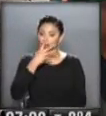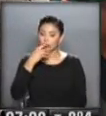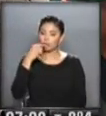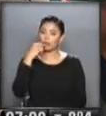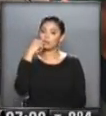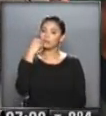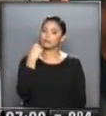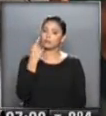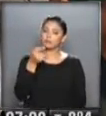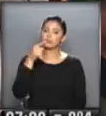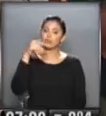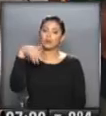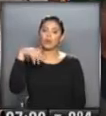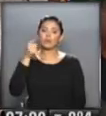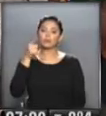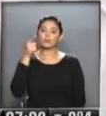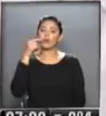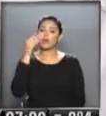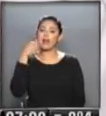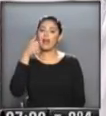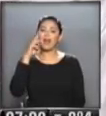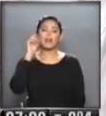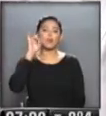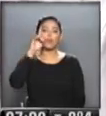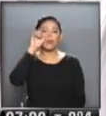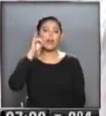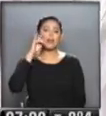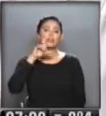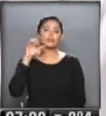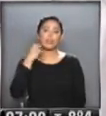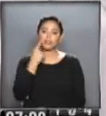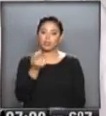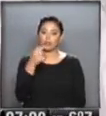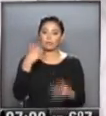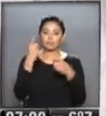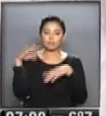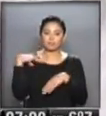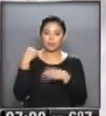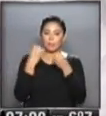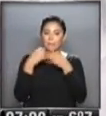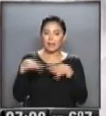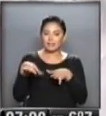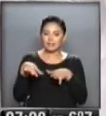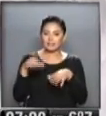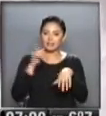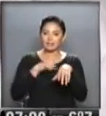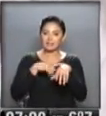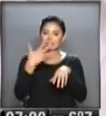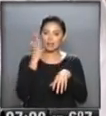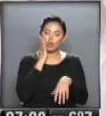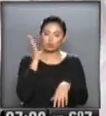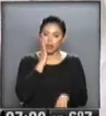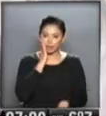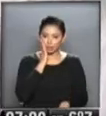el exdiputado Octavio Argüello, el acto comenzará a las 17 y tendrá al líder camionero como orador